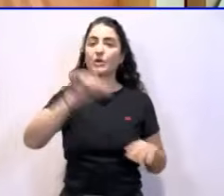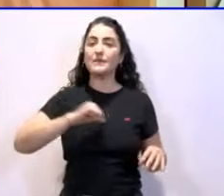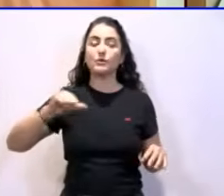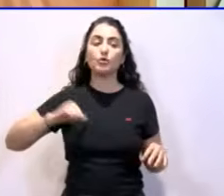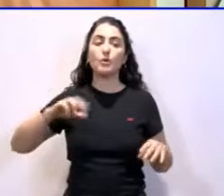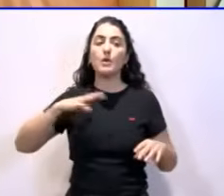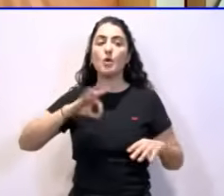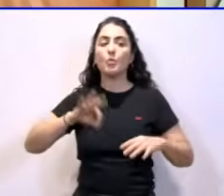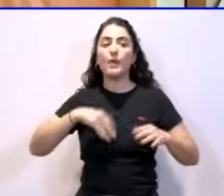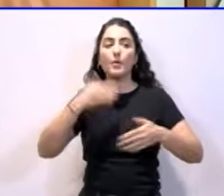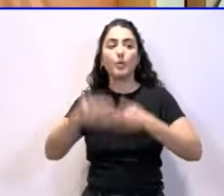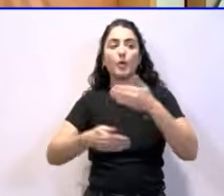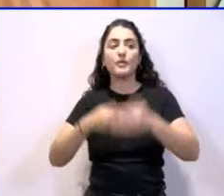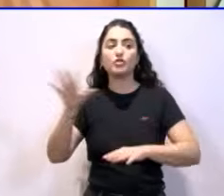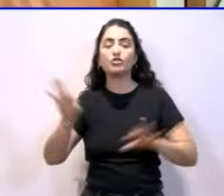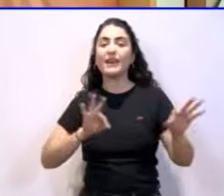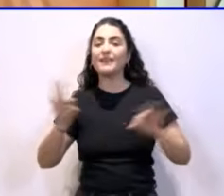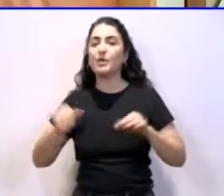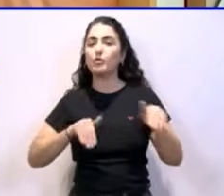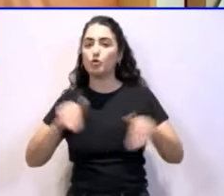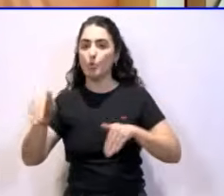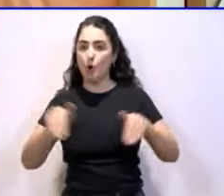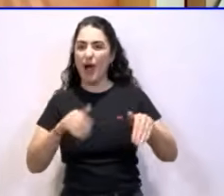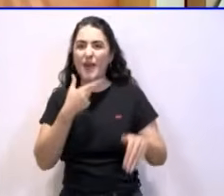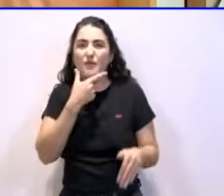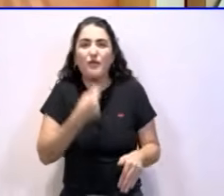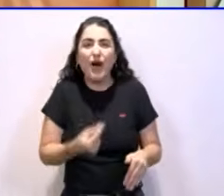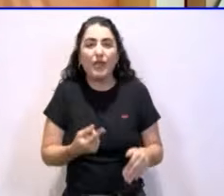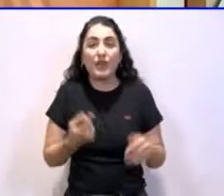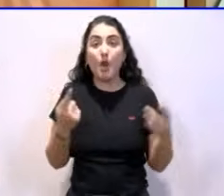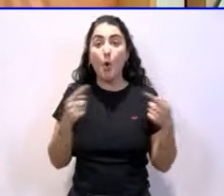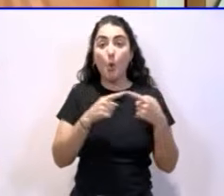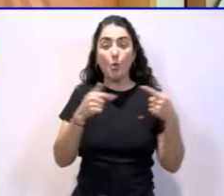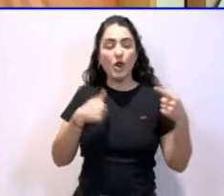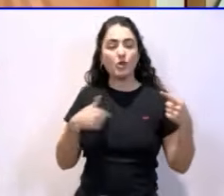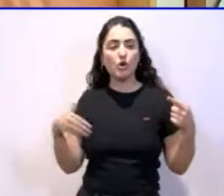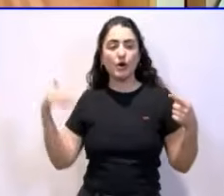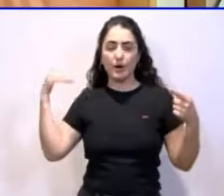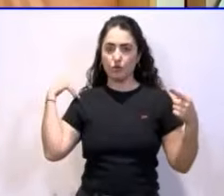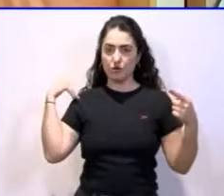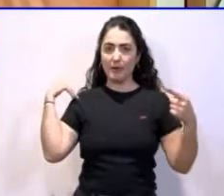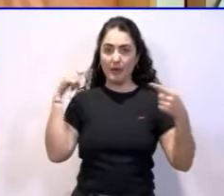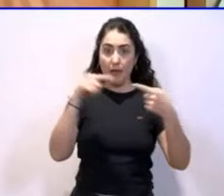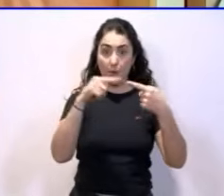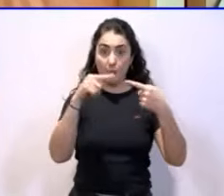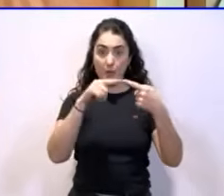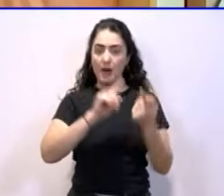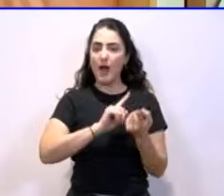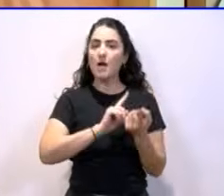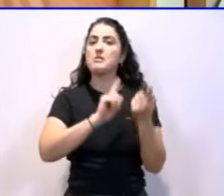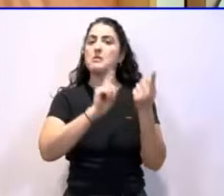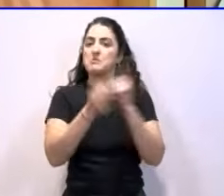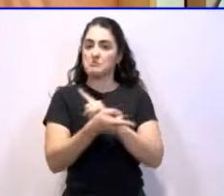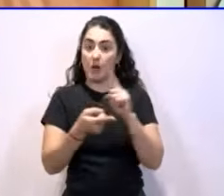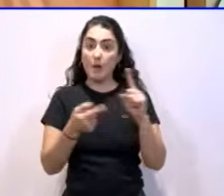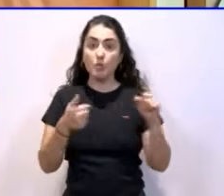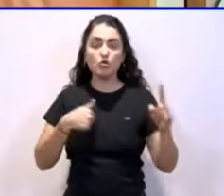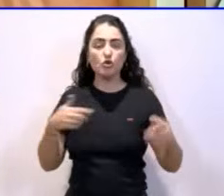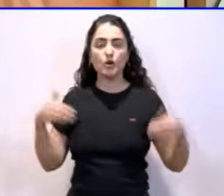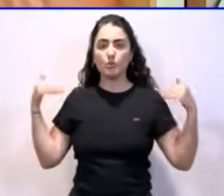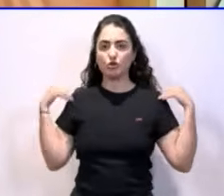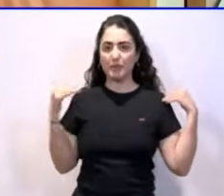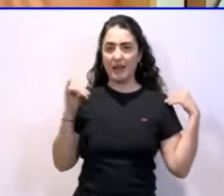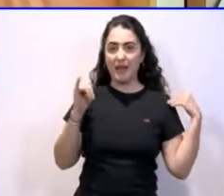selectivos. Mira qué fácil se lo estoy diciendo. Hay una en la que sí tengo competencias, la de modificar en lo que puedo, no son ilimitadas los sistemas de